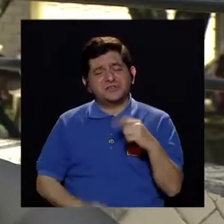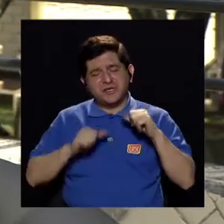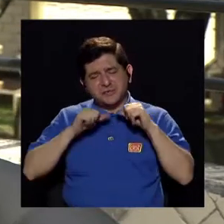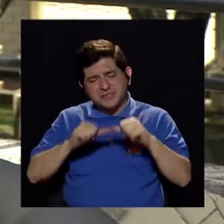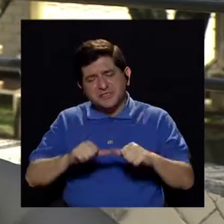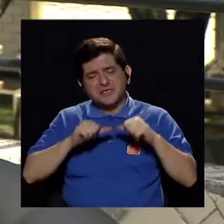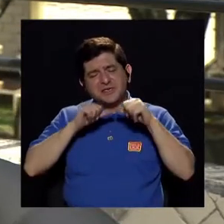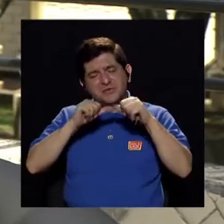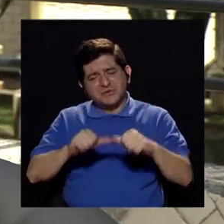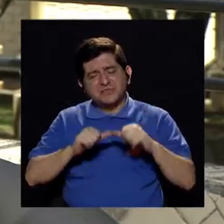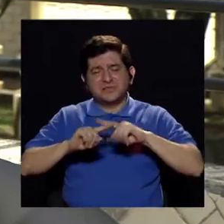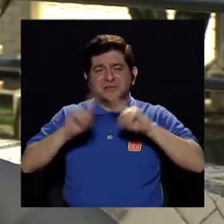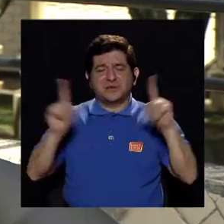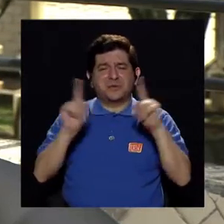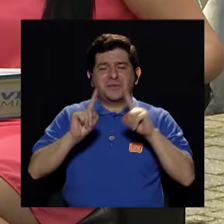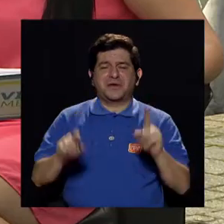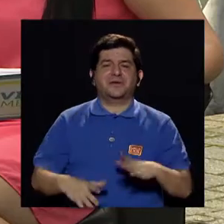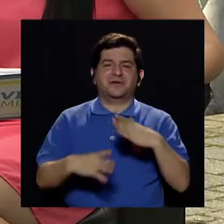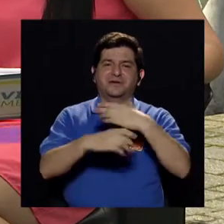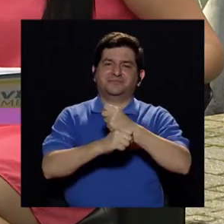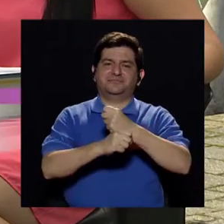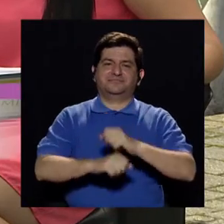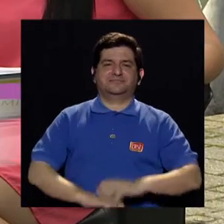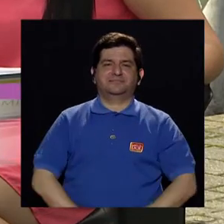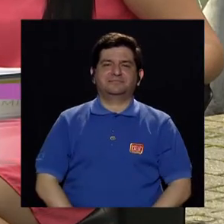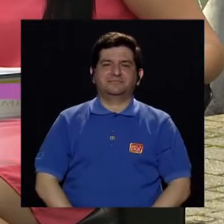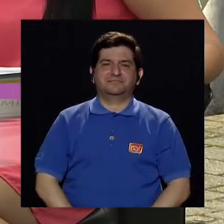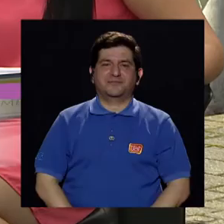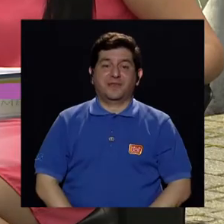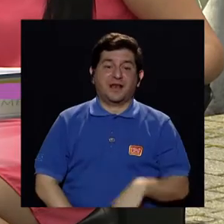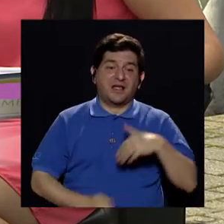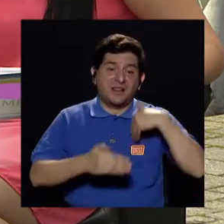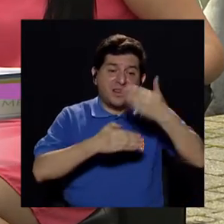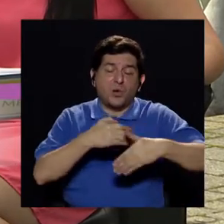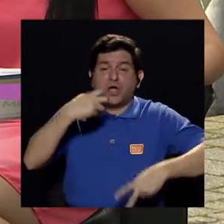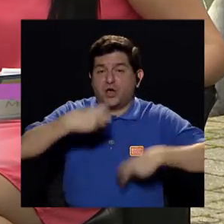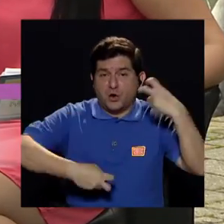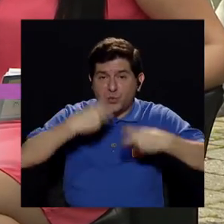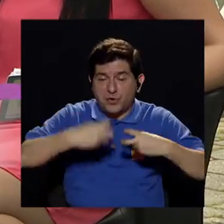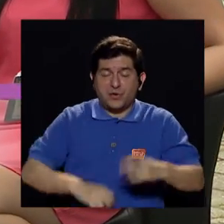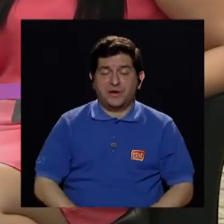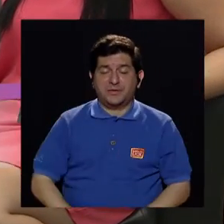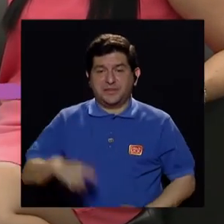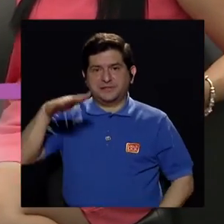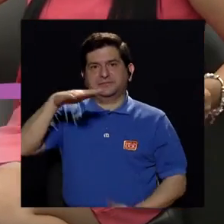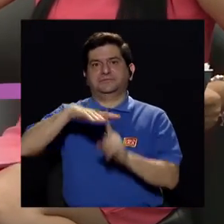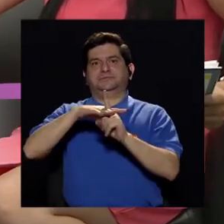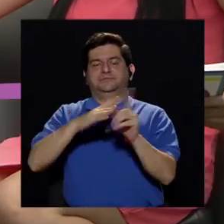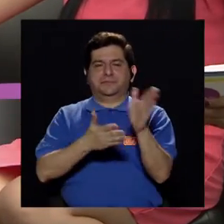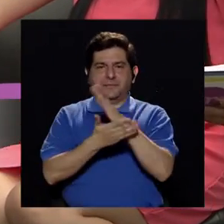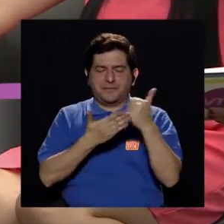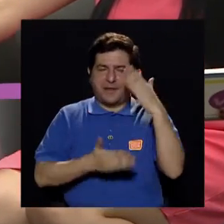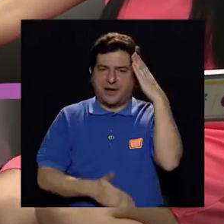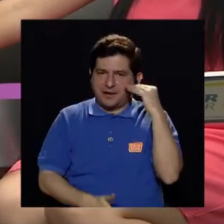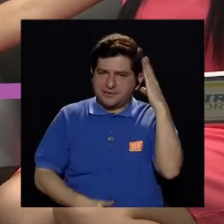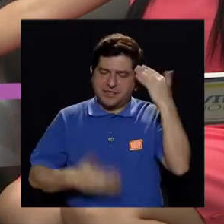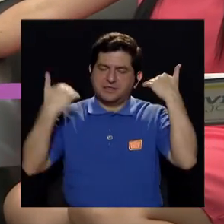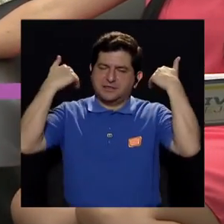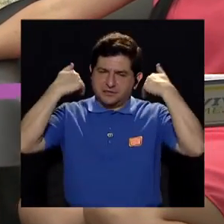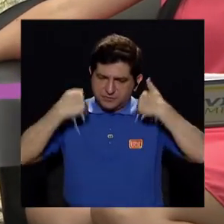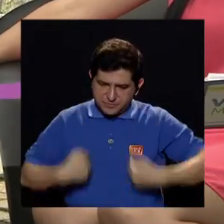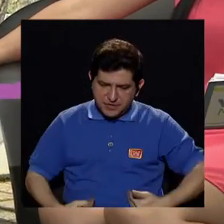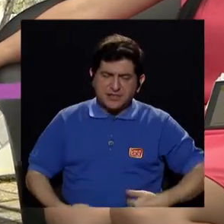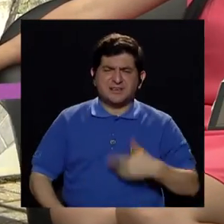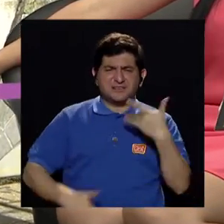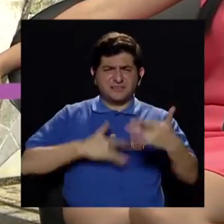vuelta a la rueda pero no llego a ninguna parte. Y entonces llegan los problemas, llegan las crisis, que es parte de nuestra experiencia humana,